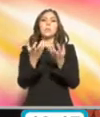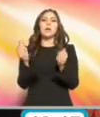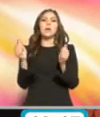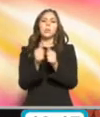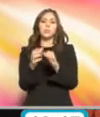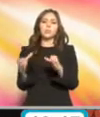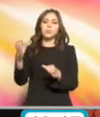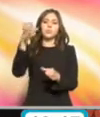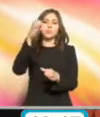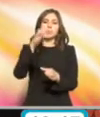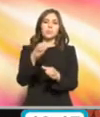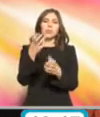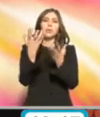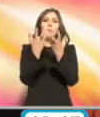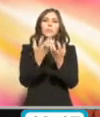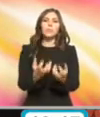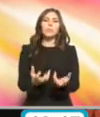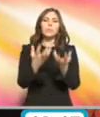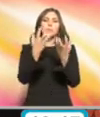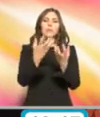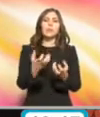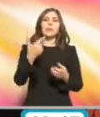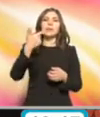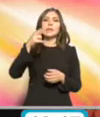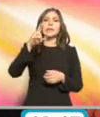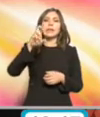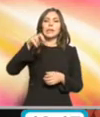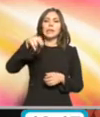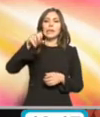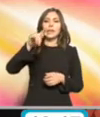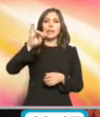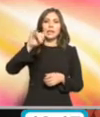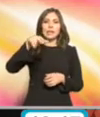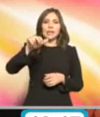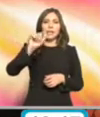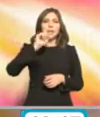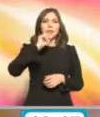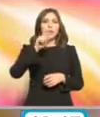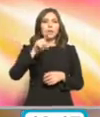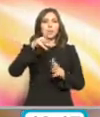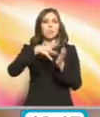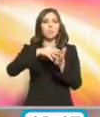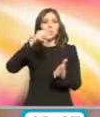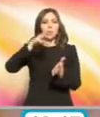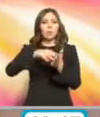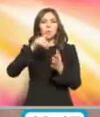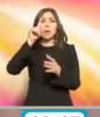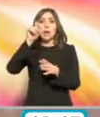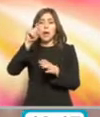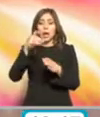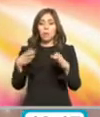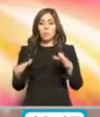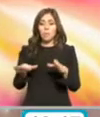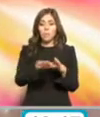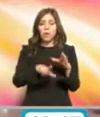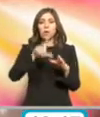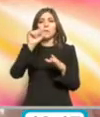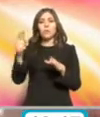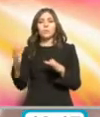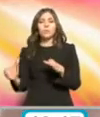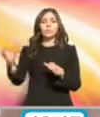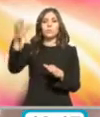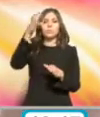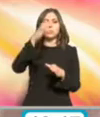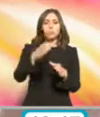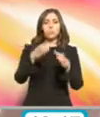nuestra grenetina y a baño María va a quedar en esta consistencia, como más líquida. ¿Se alcanza a ver allá? A ver, ahí va. Oye, Loria, baño Ahí está. María, estoy viendo,